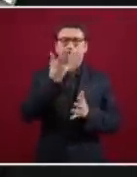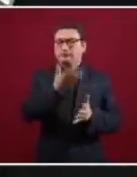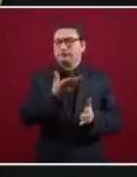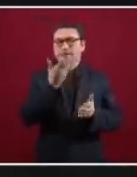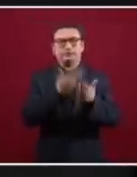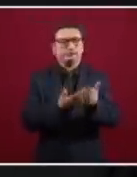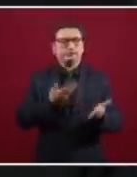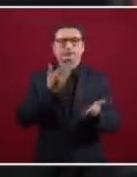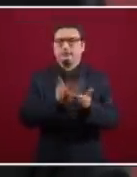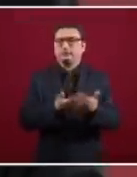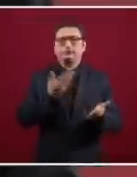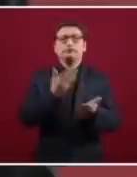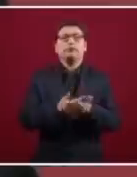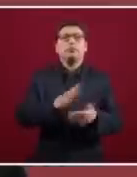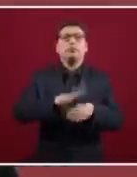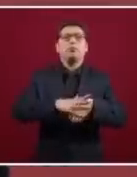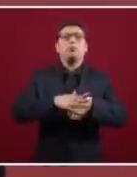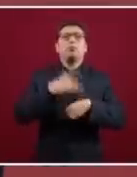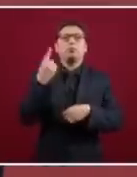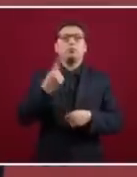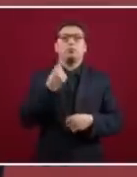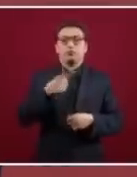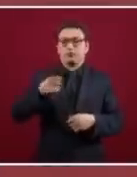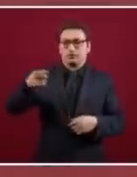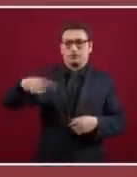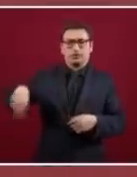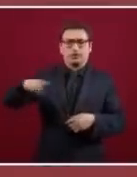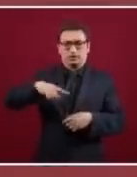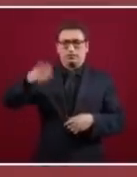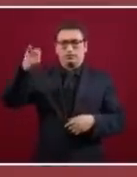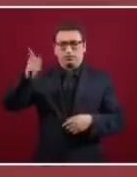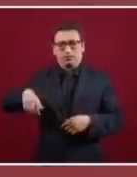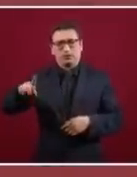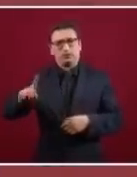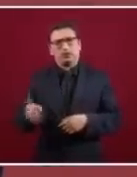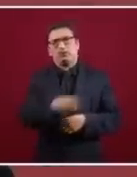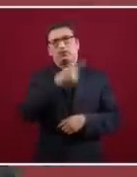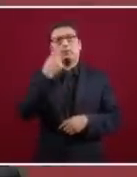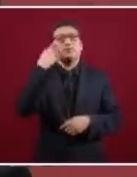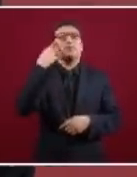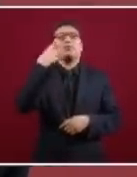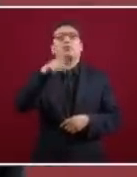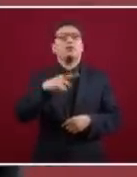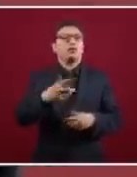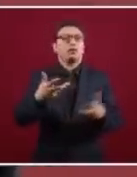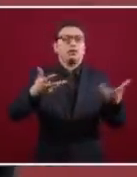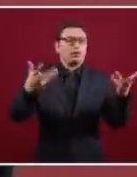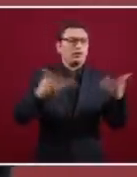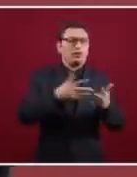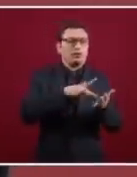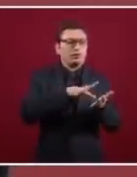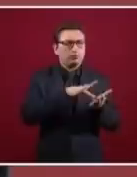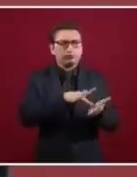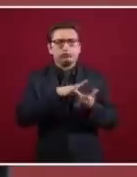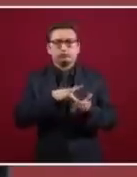porque se les daban órdenes para llevar a cabo operativos